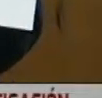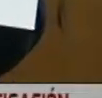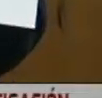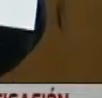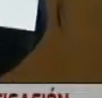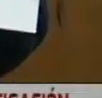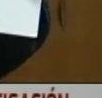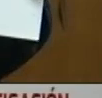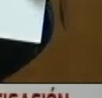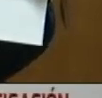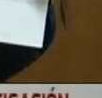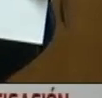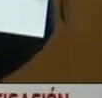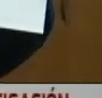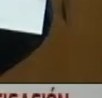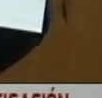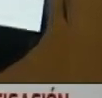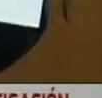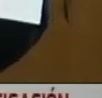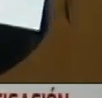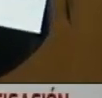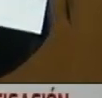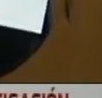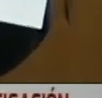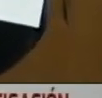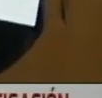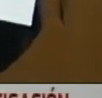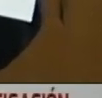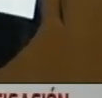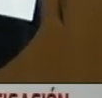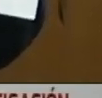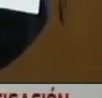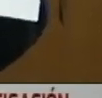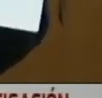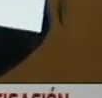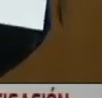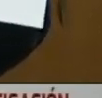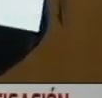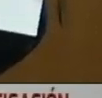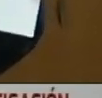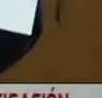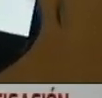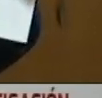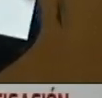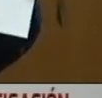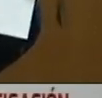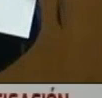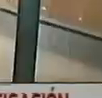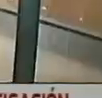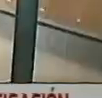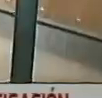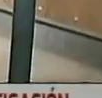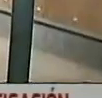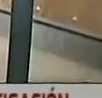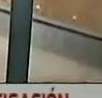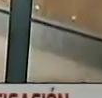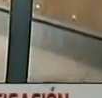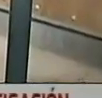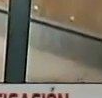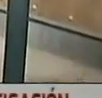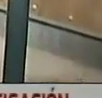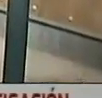los administrativos encargados que aquí no tienen que ver absolutamente nada la estructura de los médicos